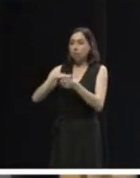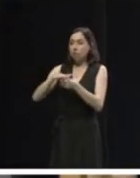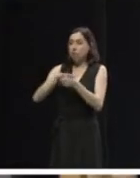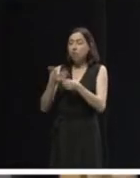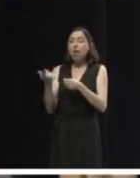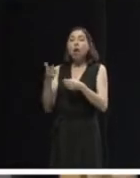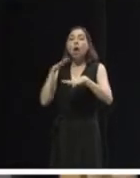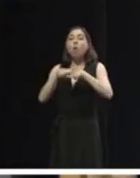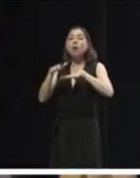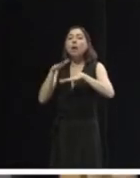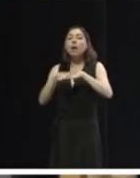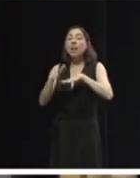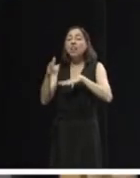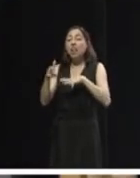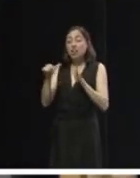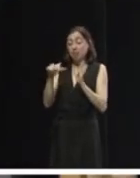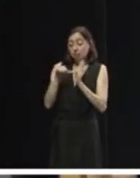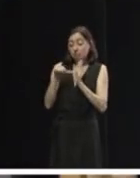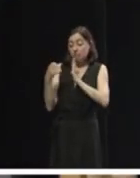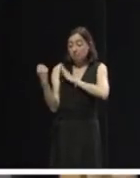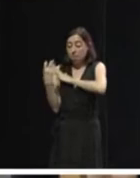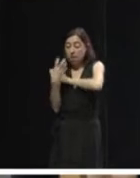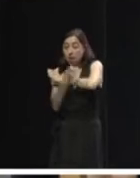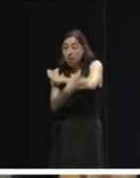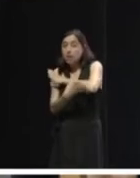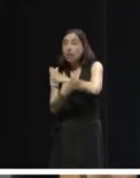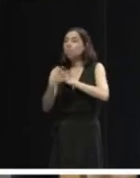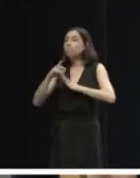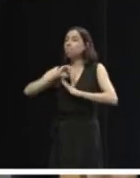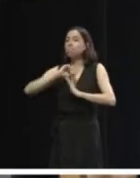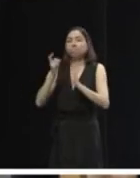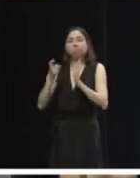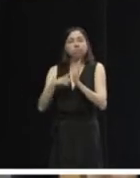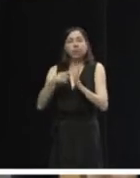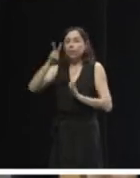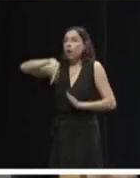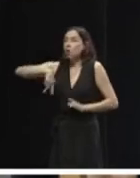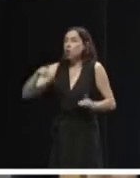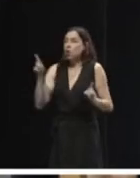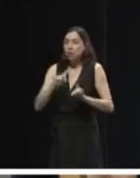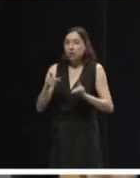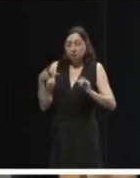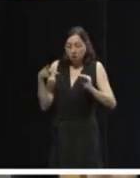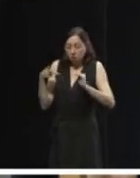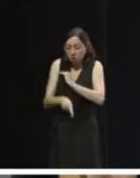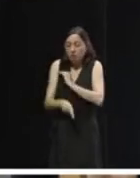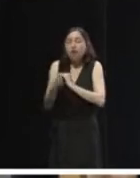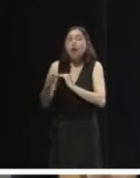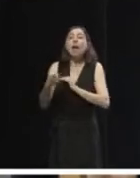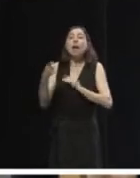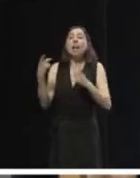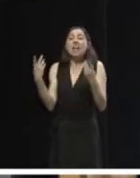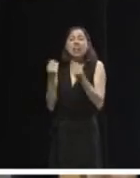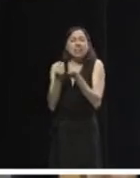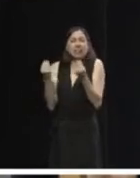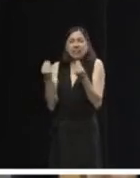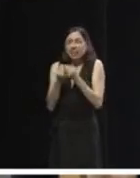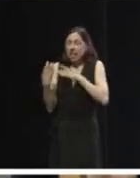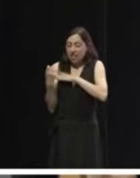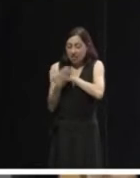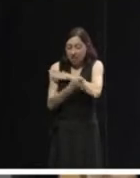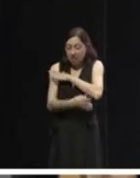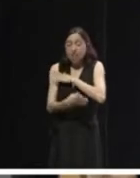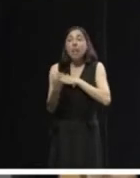de cercanías incompleta y además recortada. La gente no cabe en los trenes. Cada semana quitan un